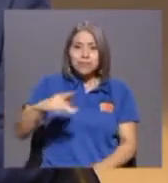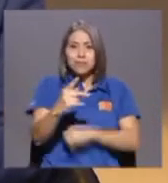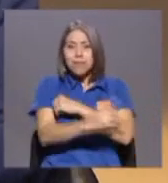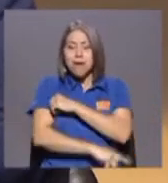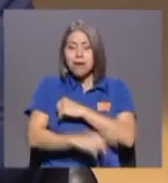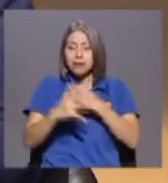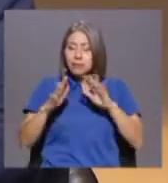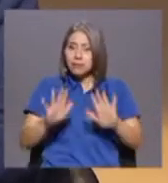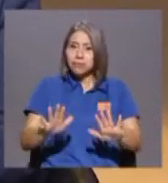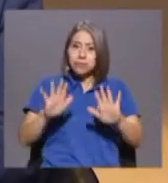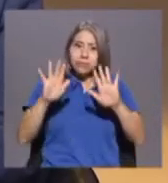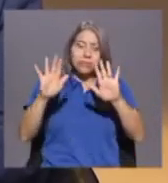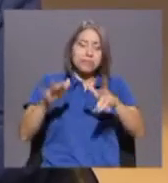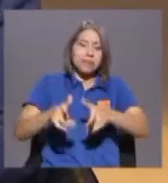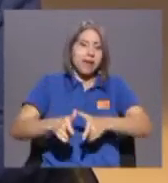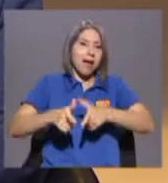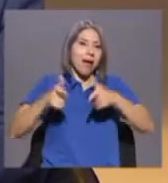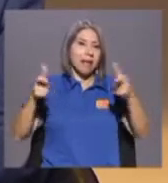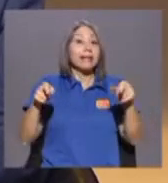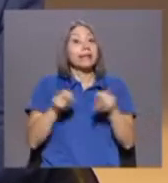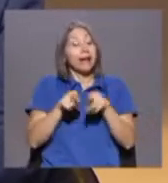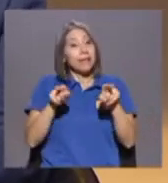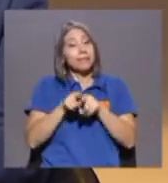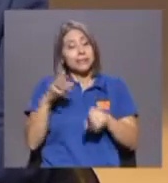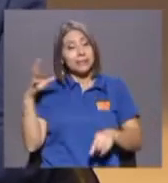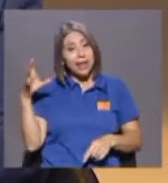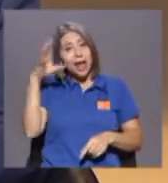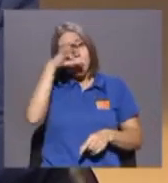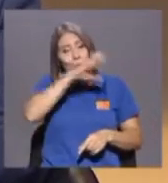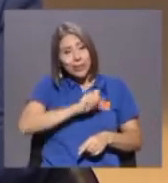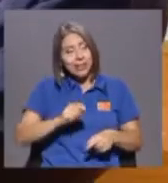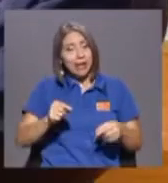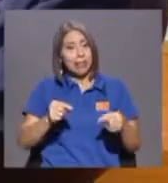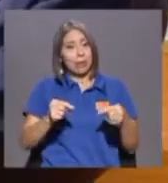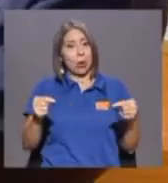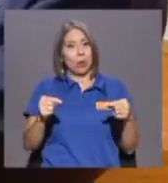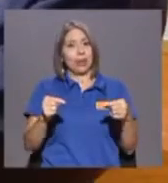se da cuenta también de sus contradicciones, puesto que las hay,